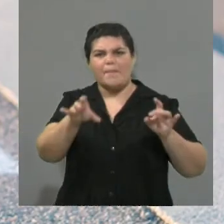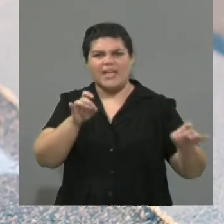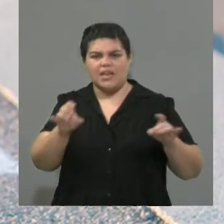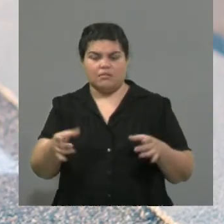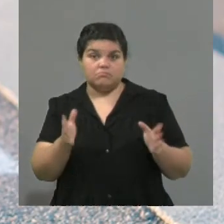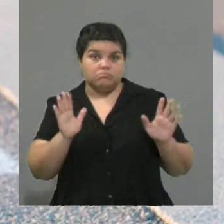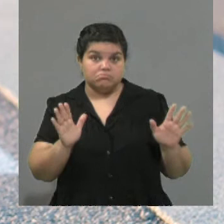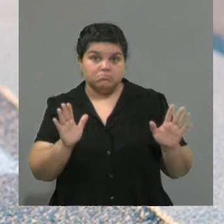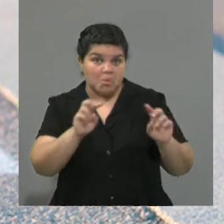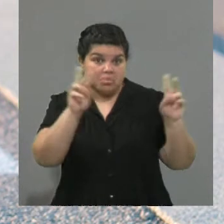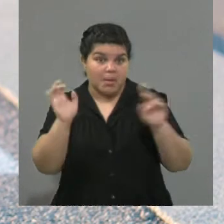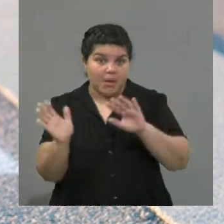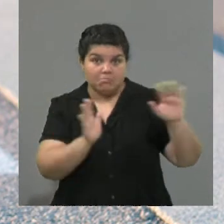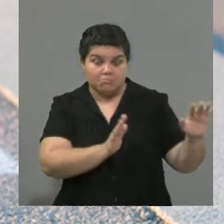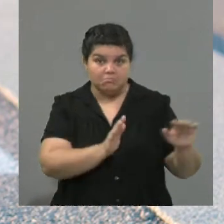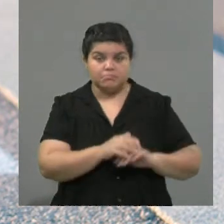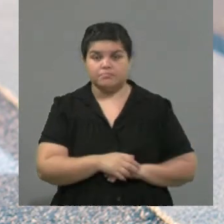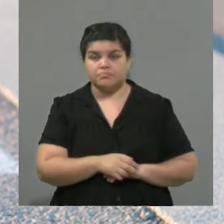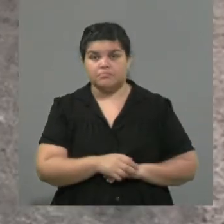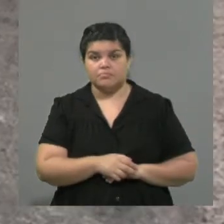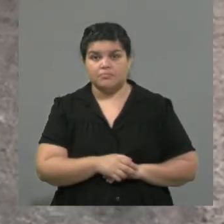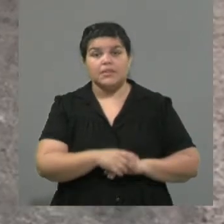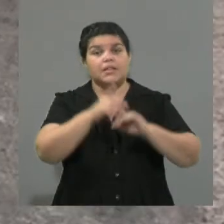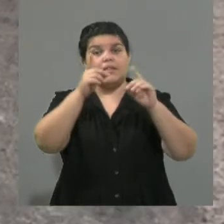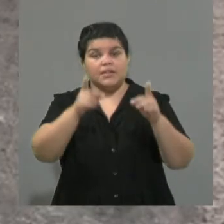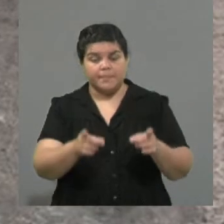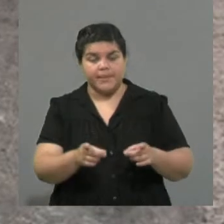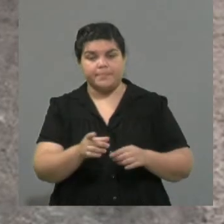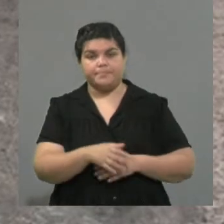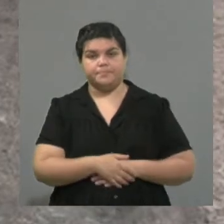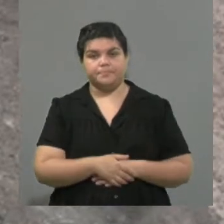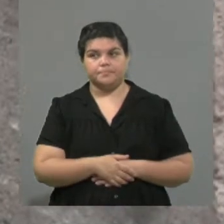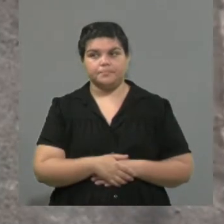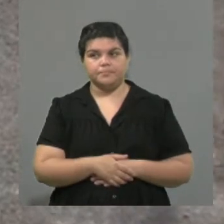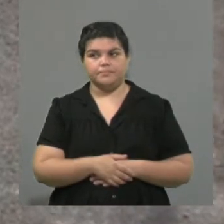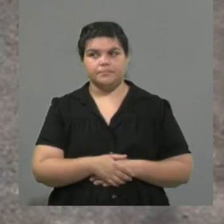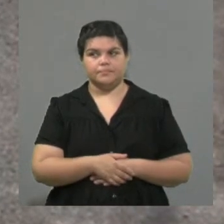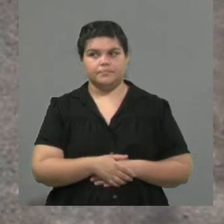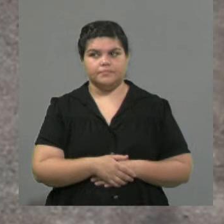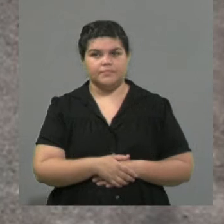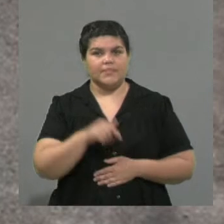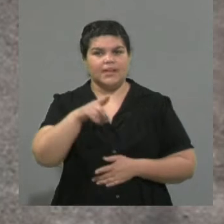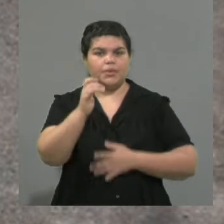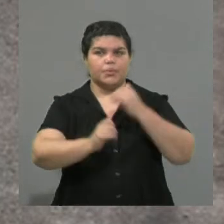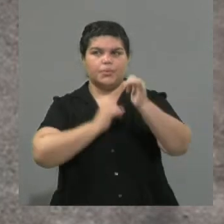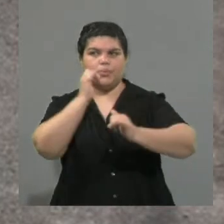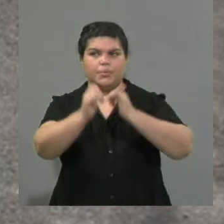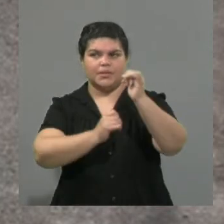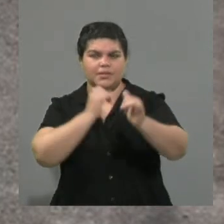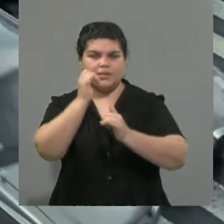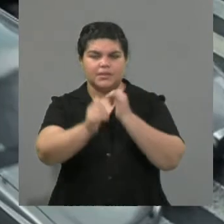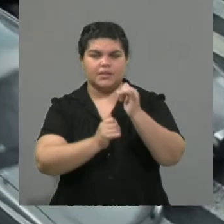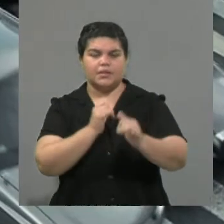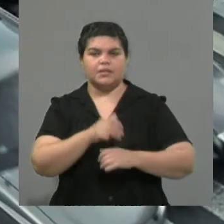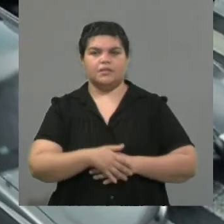bueno, el otro tema es que no aparece con claridad la necesidad del cinturón de seguridad, la